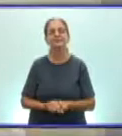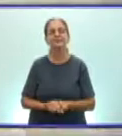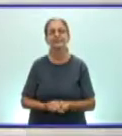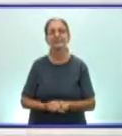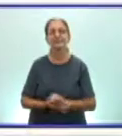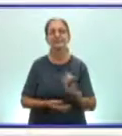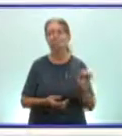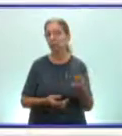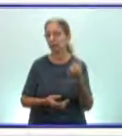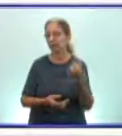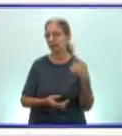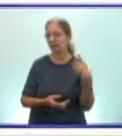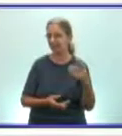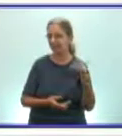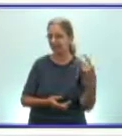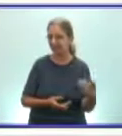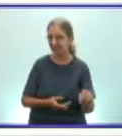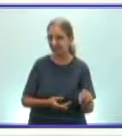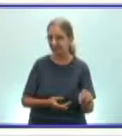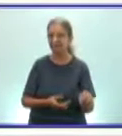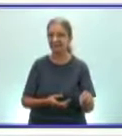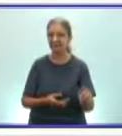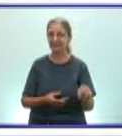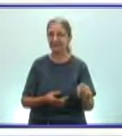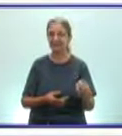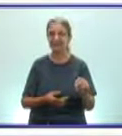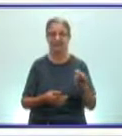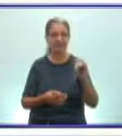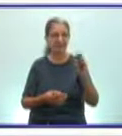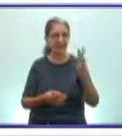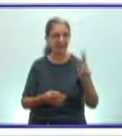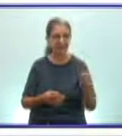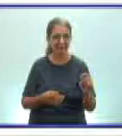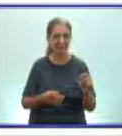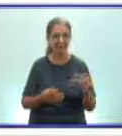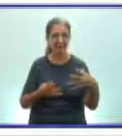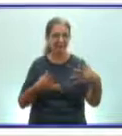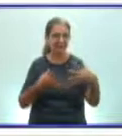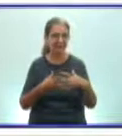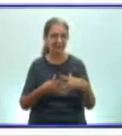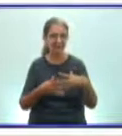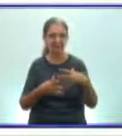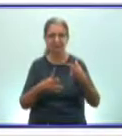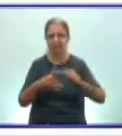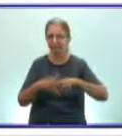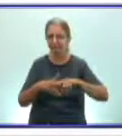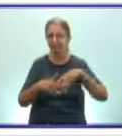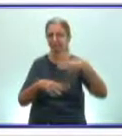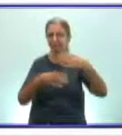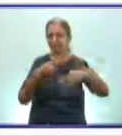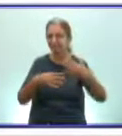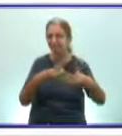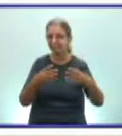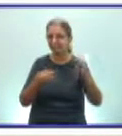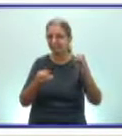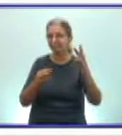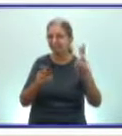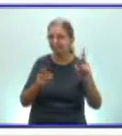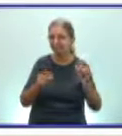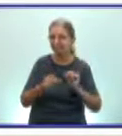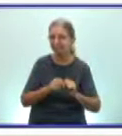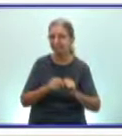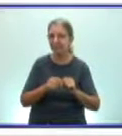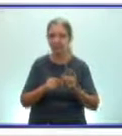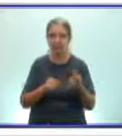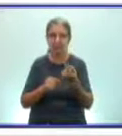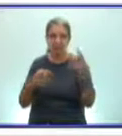En una actividad sistemática de matemática relacionada con la resolución de problemas aritméticos, los estudiantes de un grupo de 8º